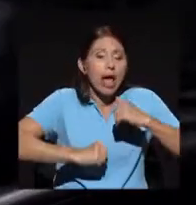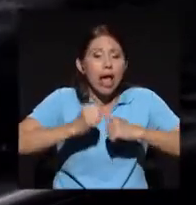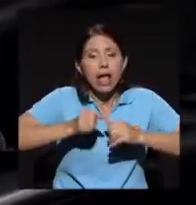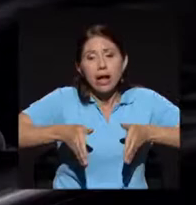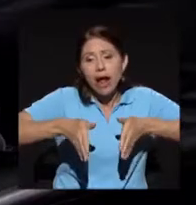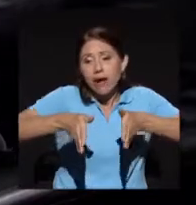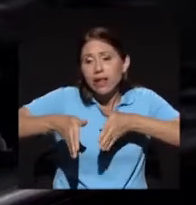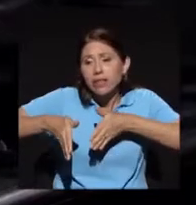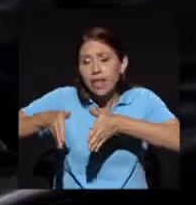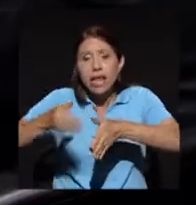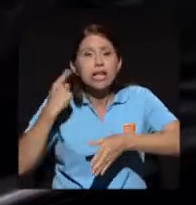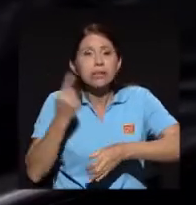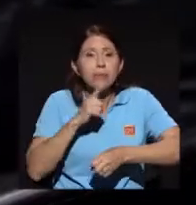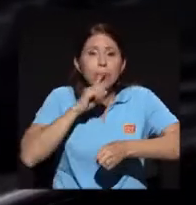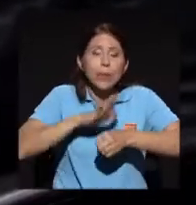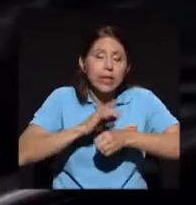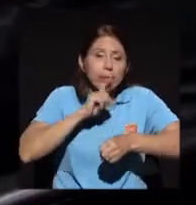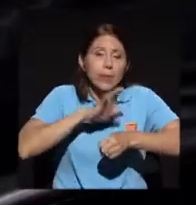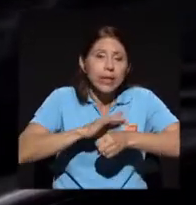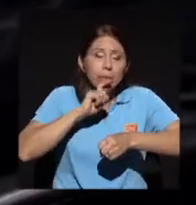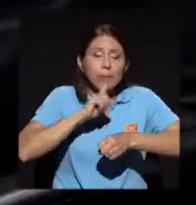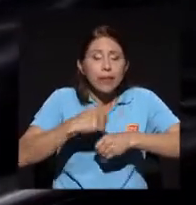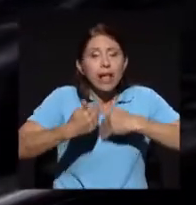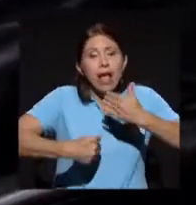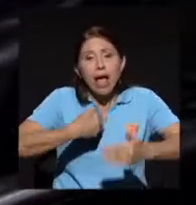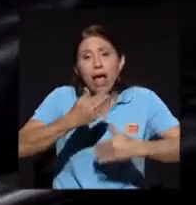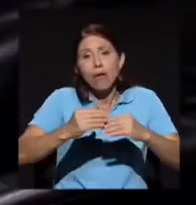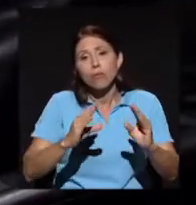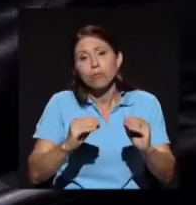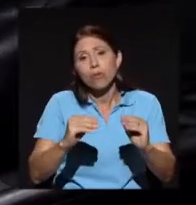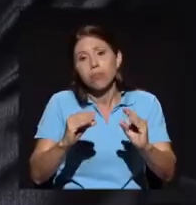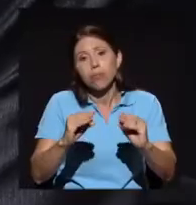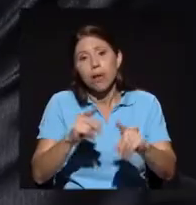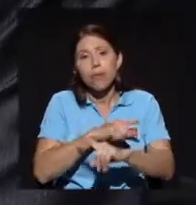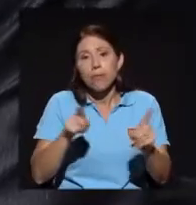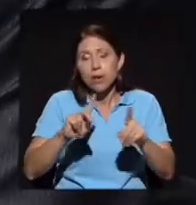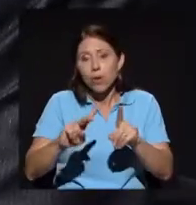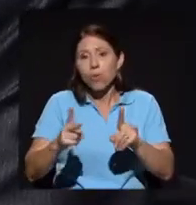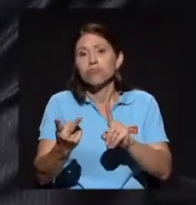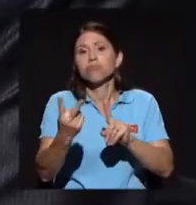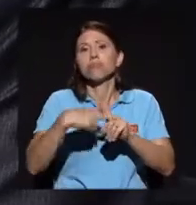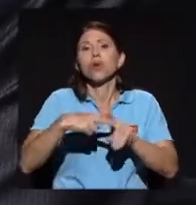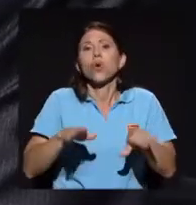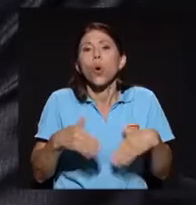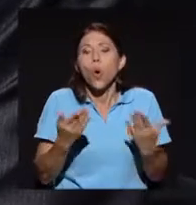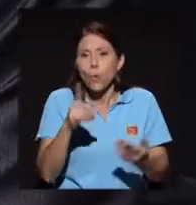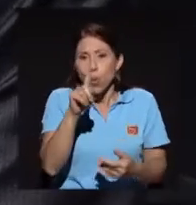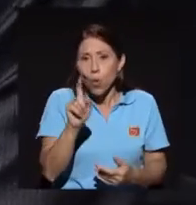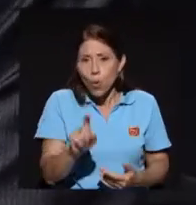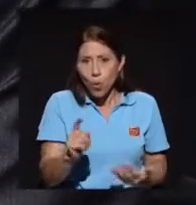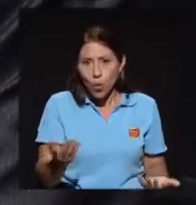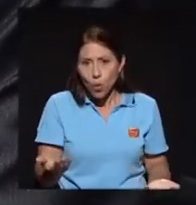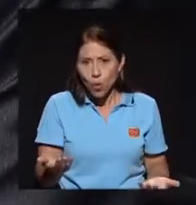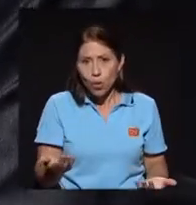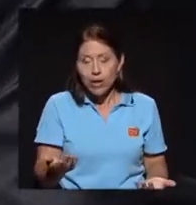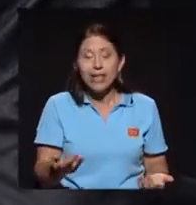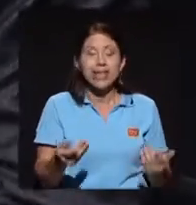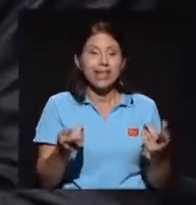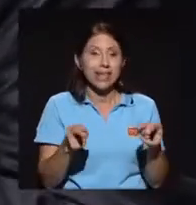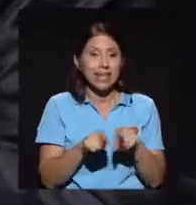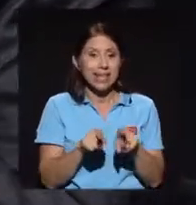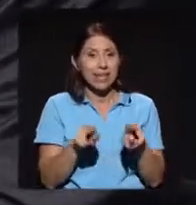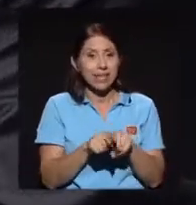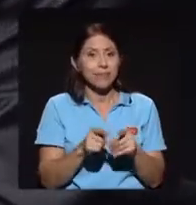todos lo que fuera cómo van a implementar y en otro